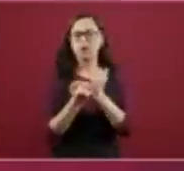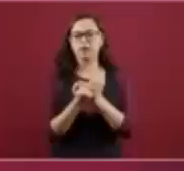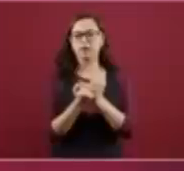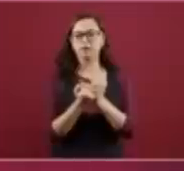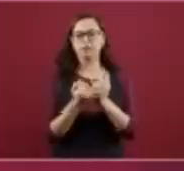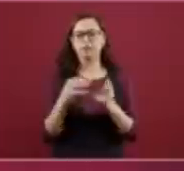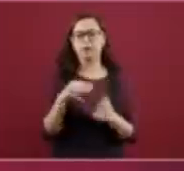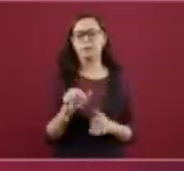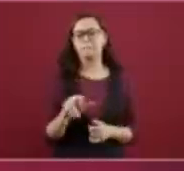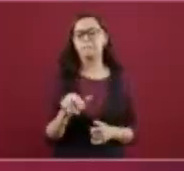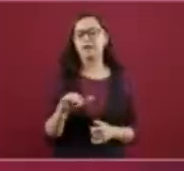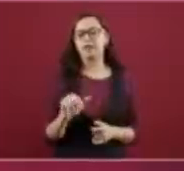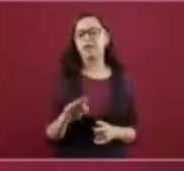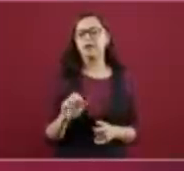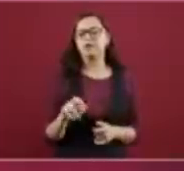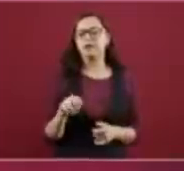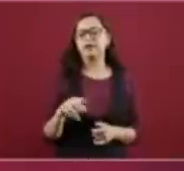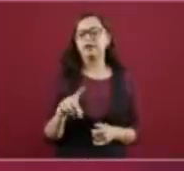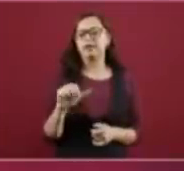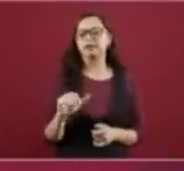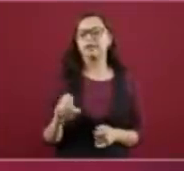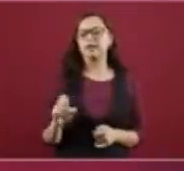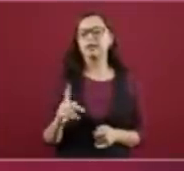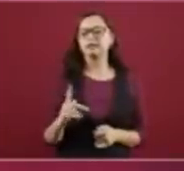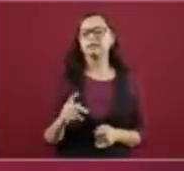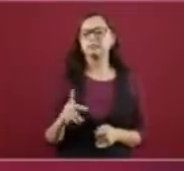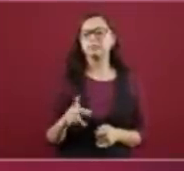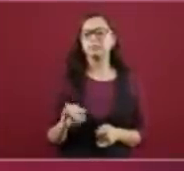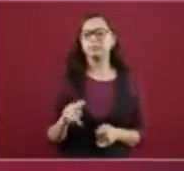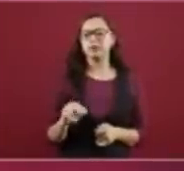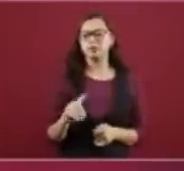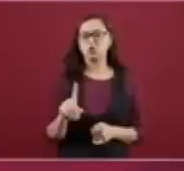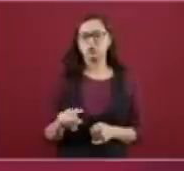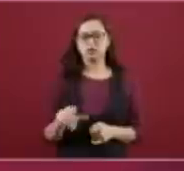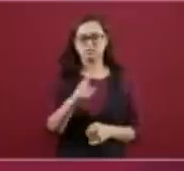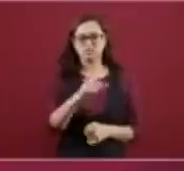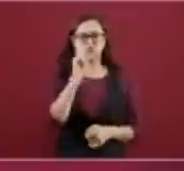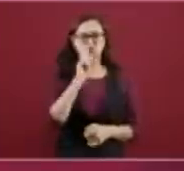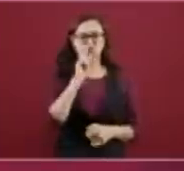María Fernanda Espinosa, una mujer